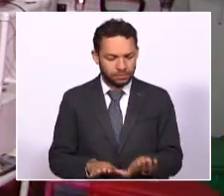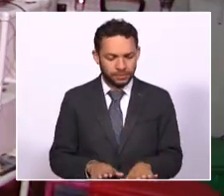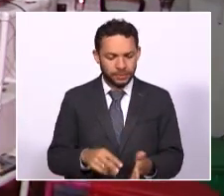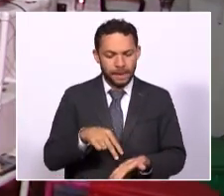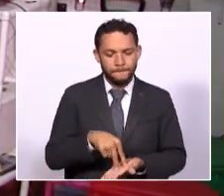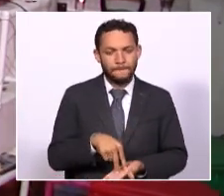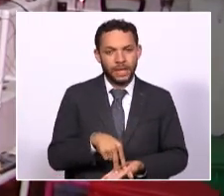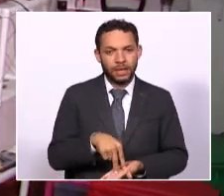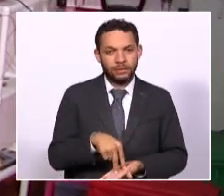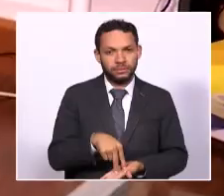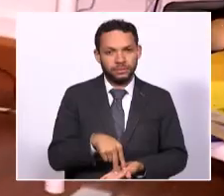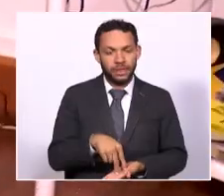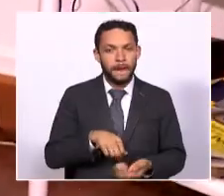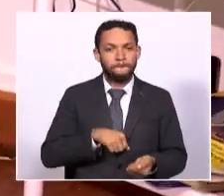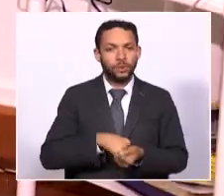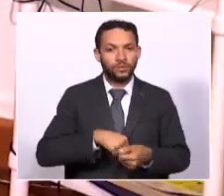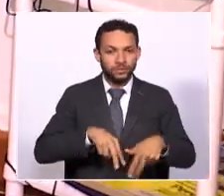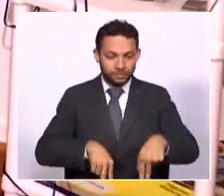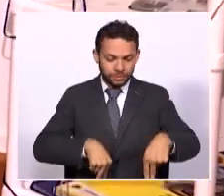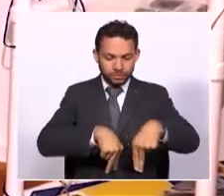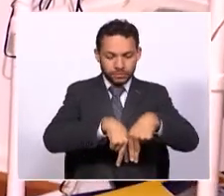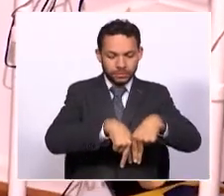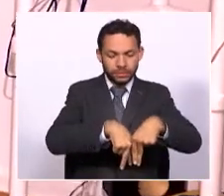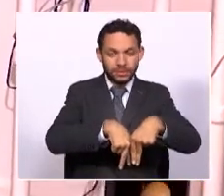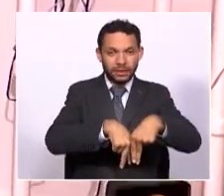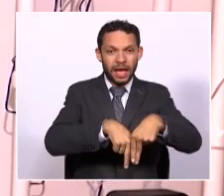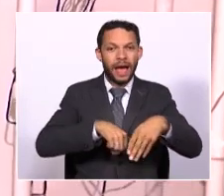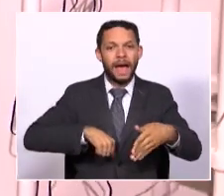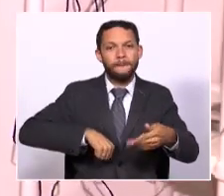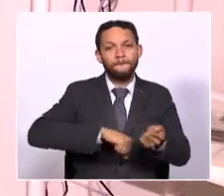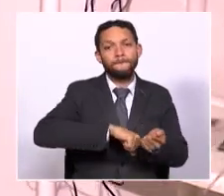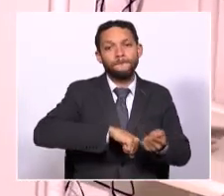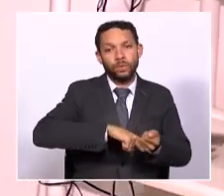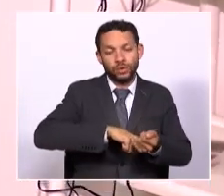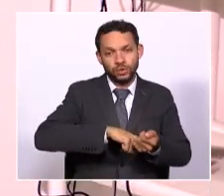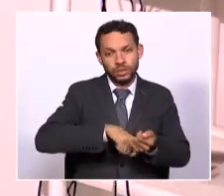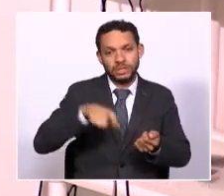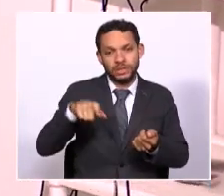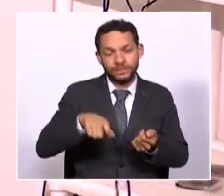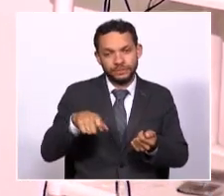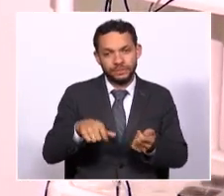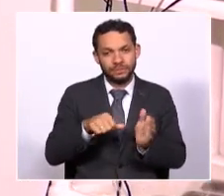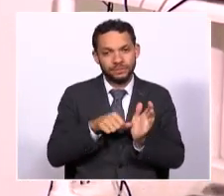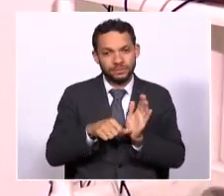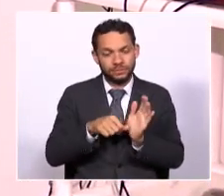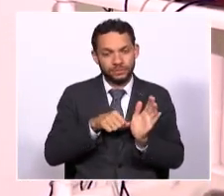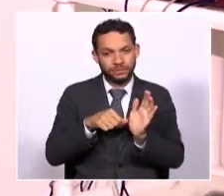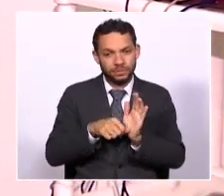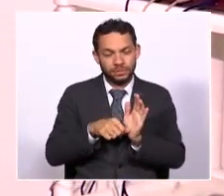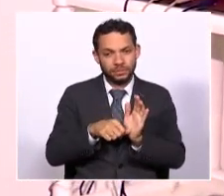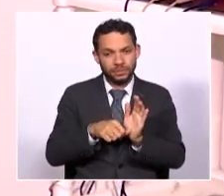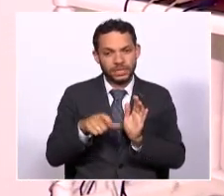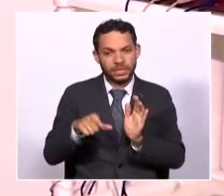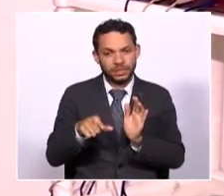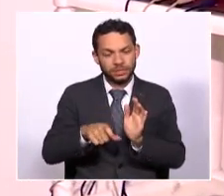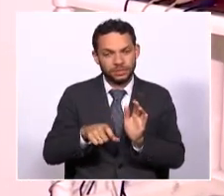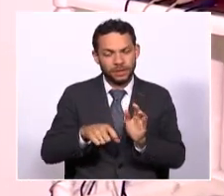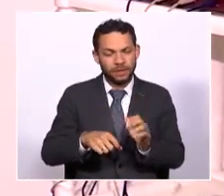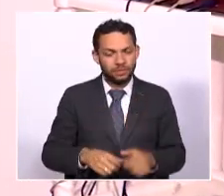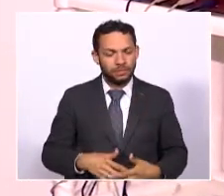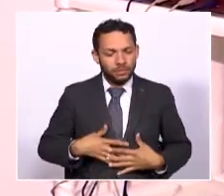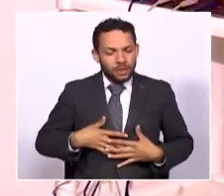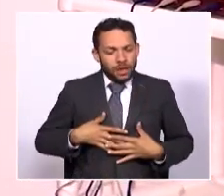pie. ¿De acuerdo? Y mi cadera la voy a apoyar en la cadera de ella para mantenerla firme. Le voy a pedir que